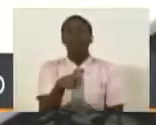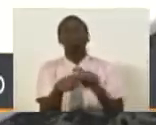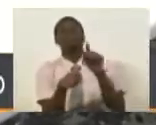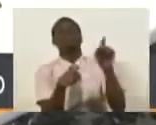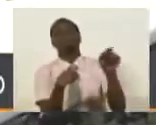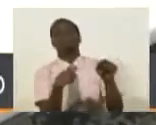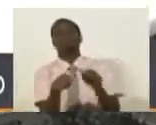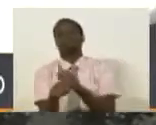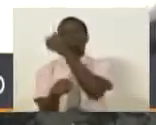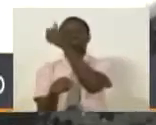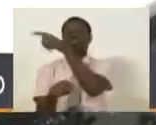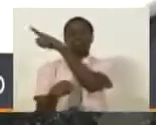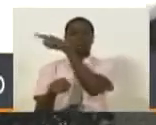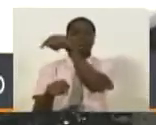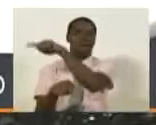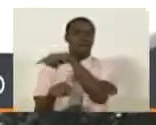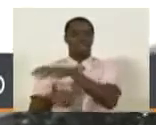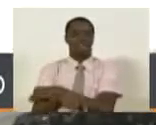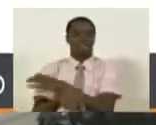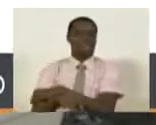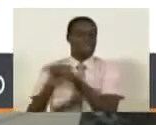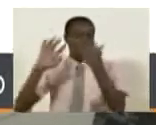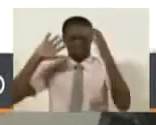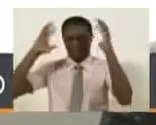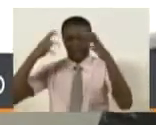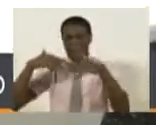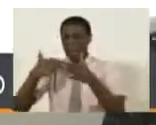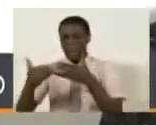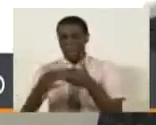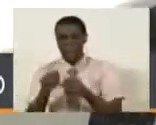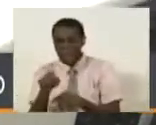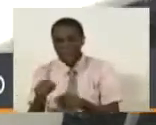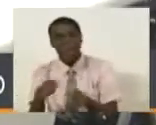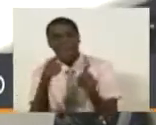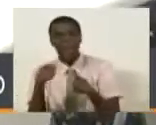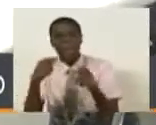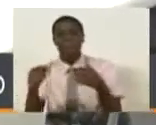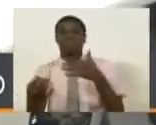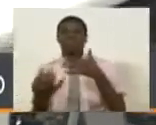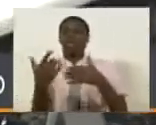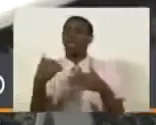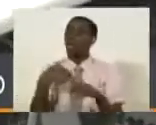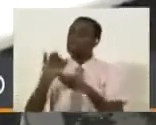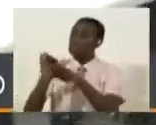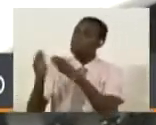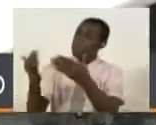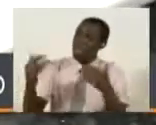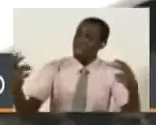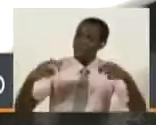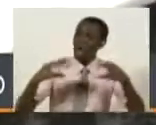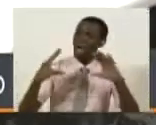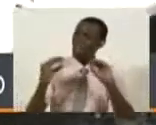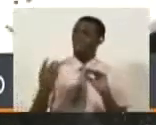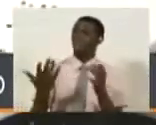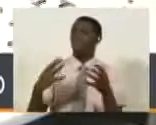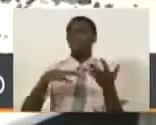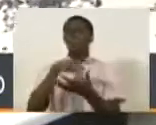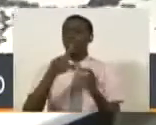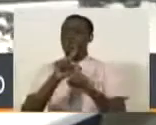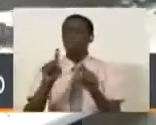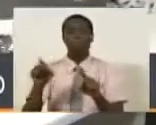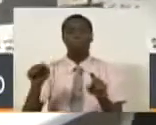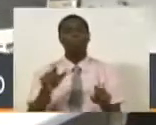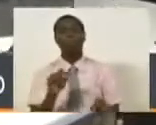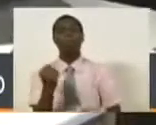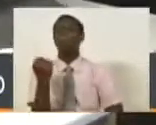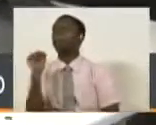una derecha violenta, violenta que no atiende el llamado al diálogo, que no atiende a participar en todas